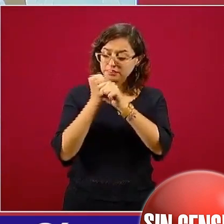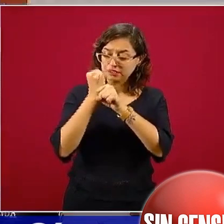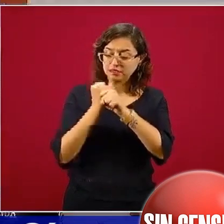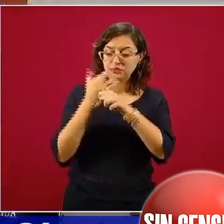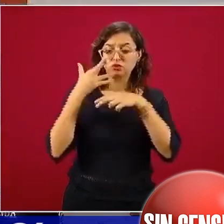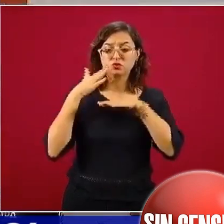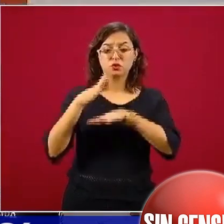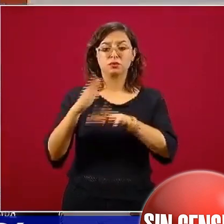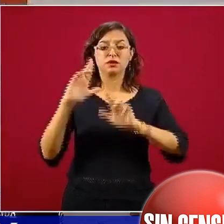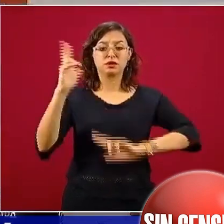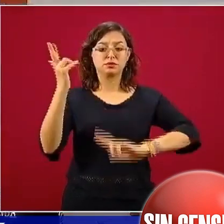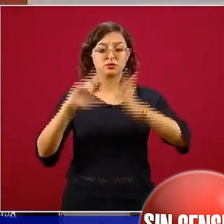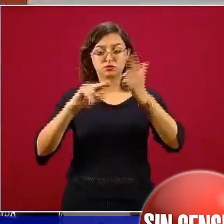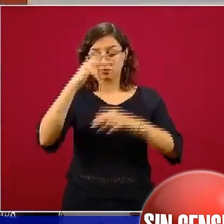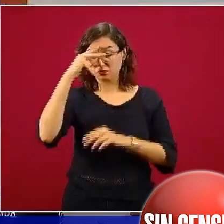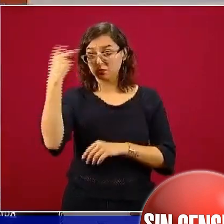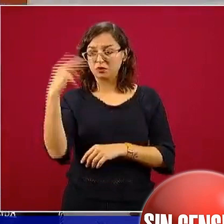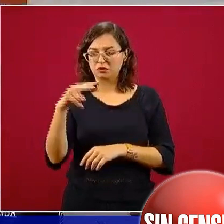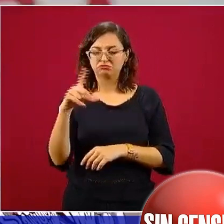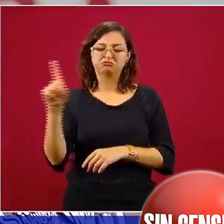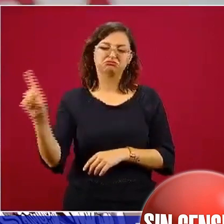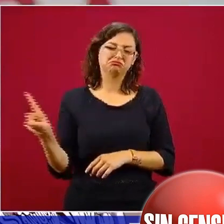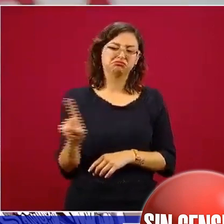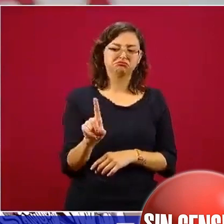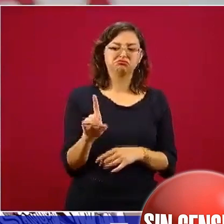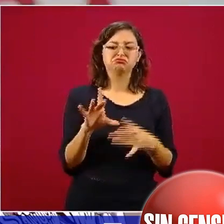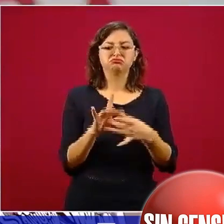va a dar un discurso. Él